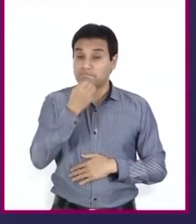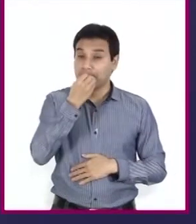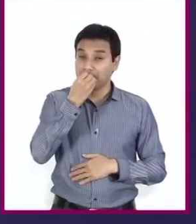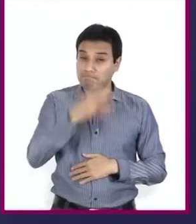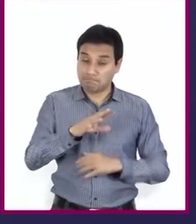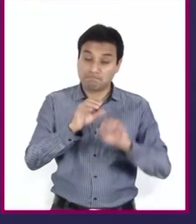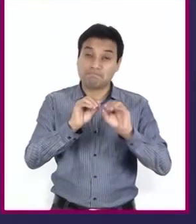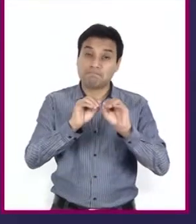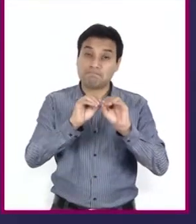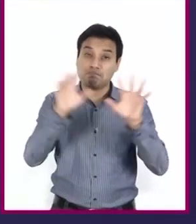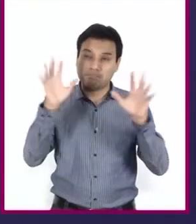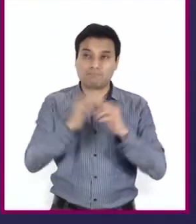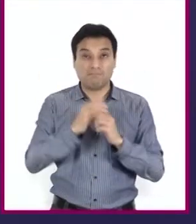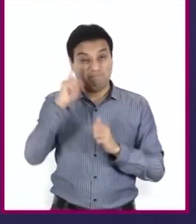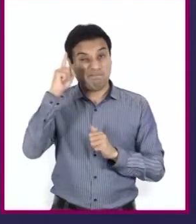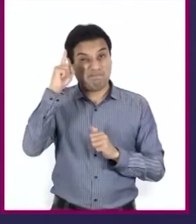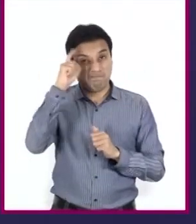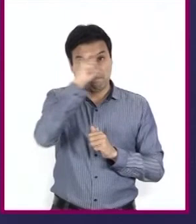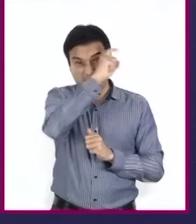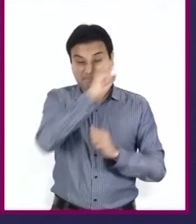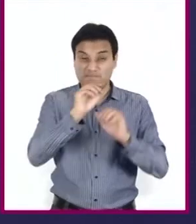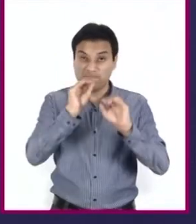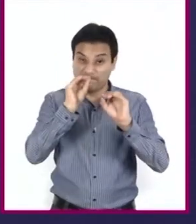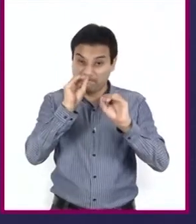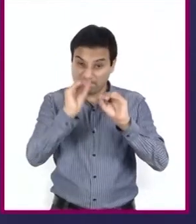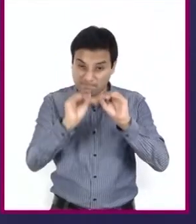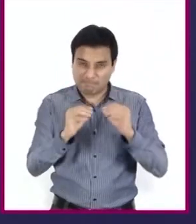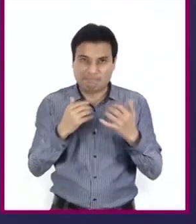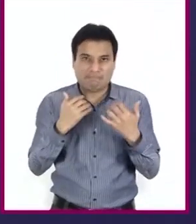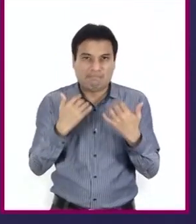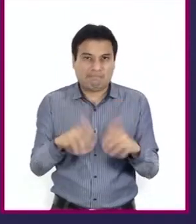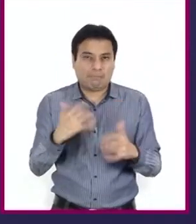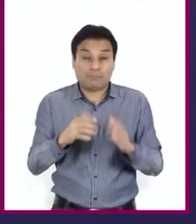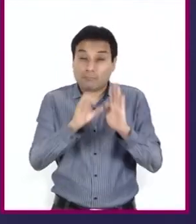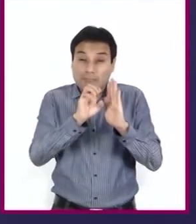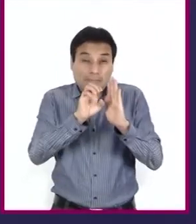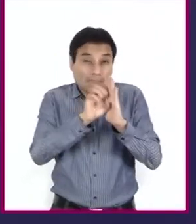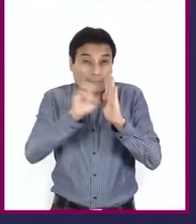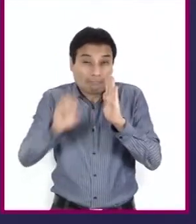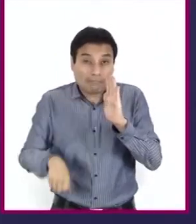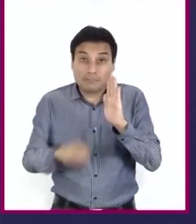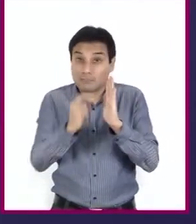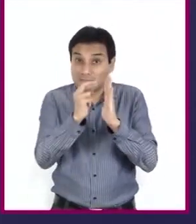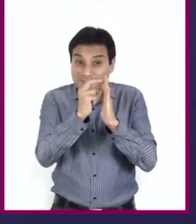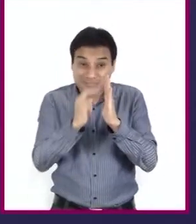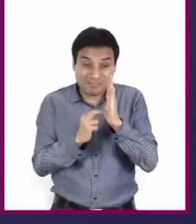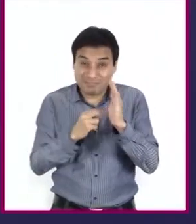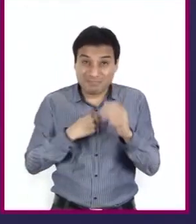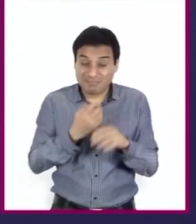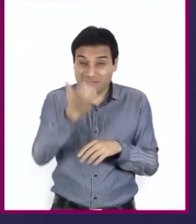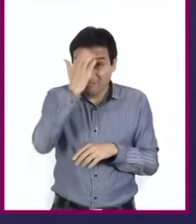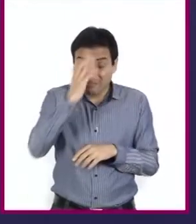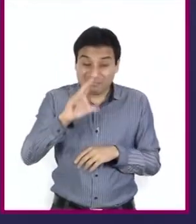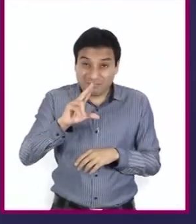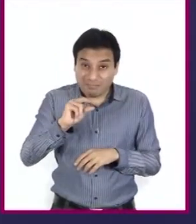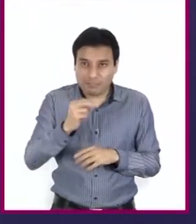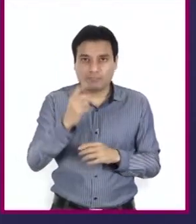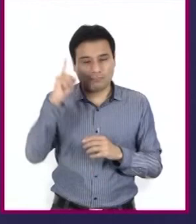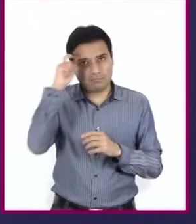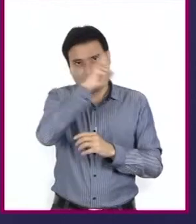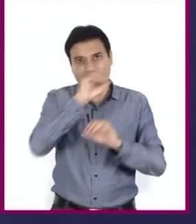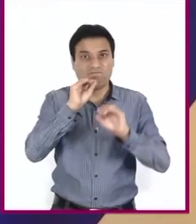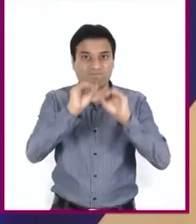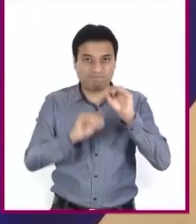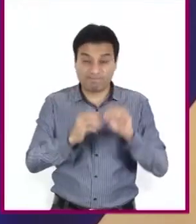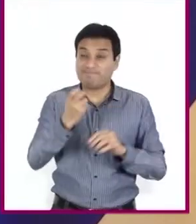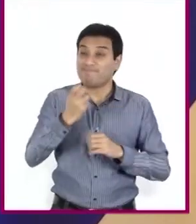aunque laboriosa la construcción de la figura 100. De no conocer la regla matemática me tardaría mucho más en construirla.